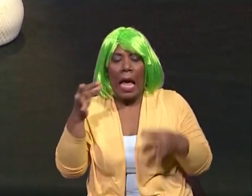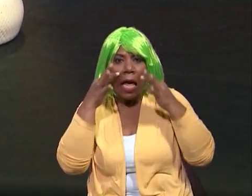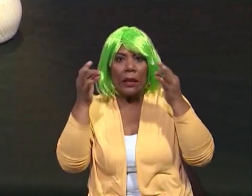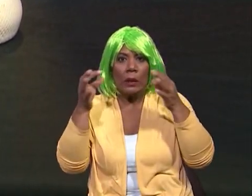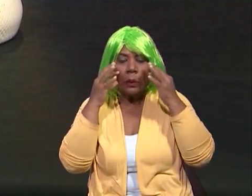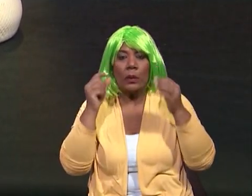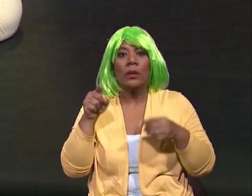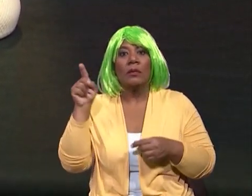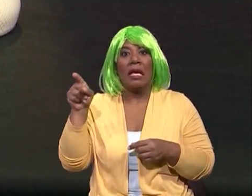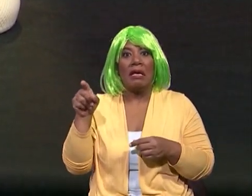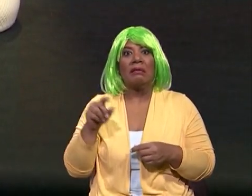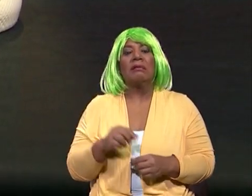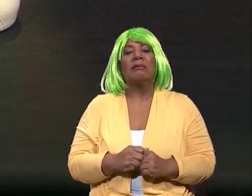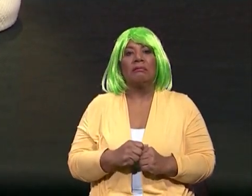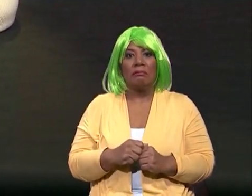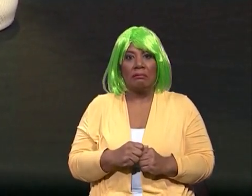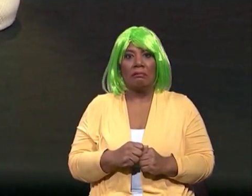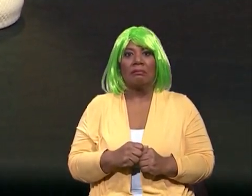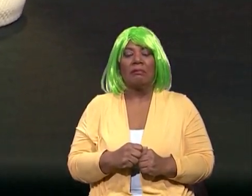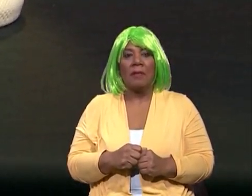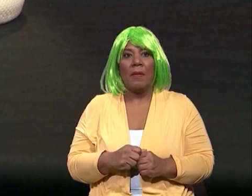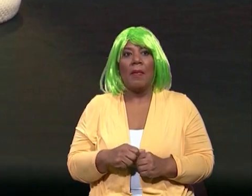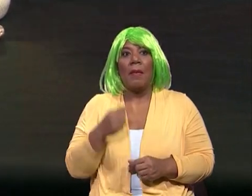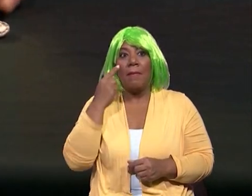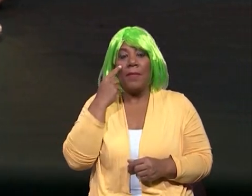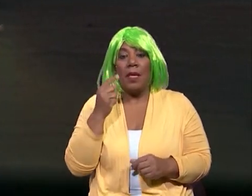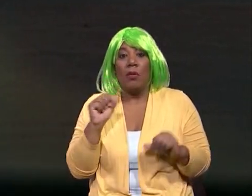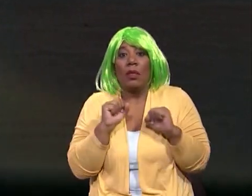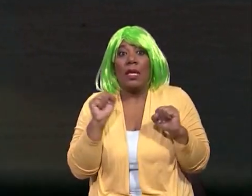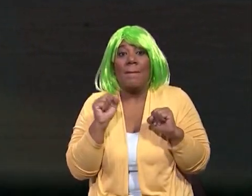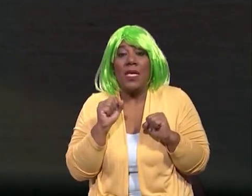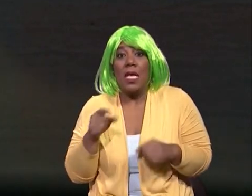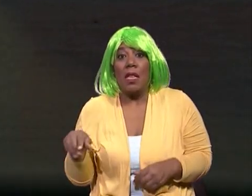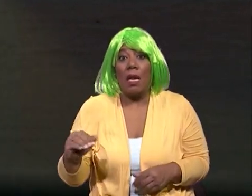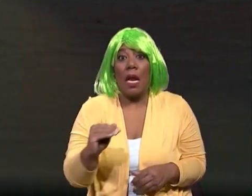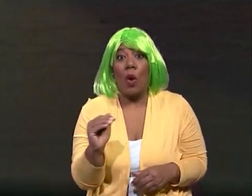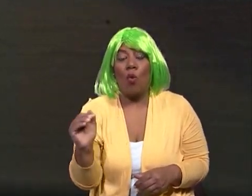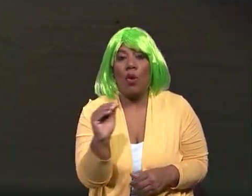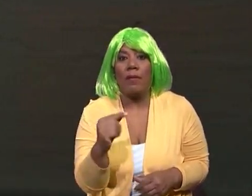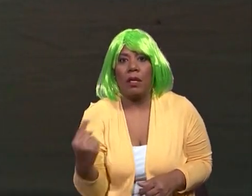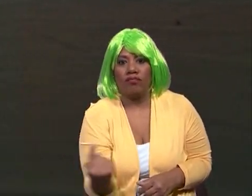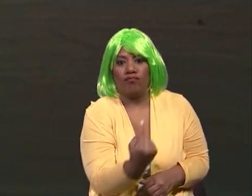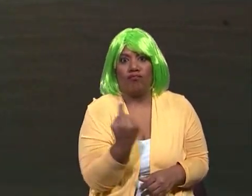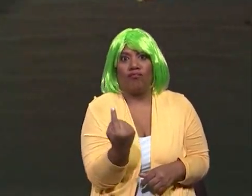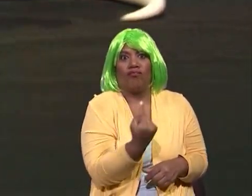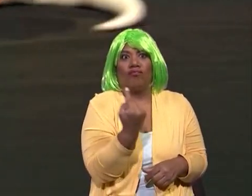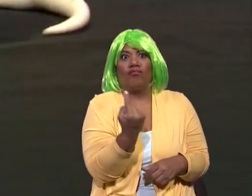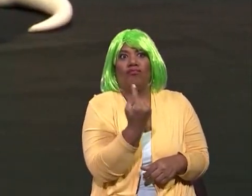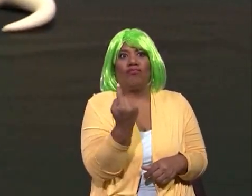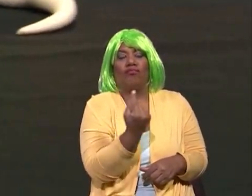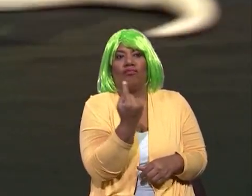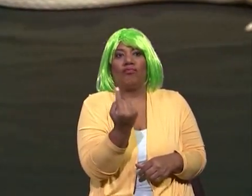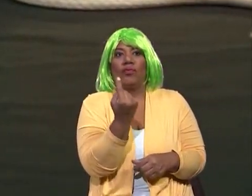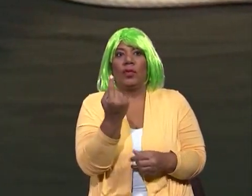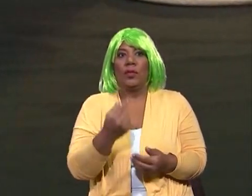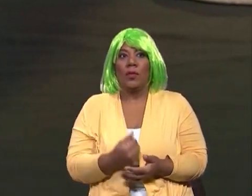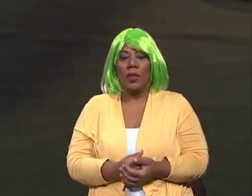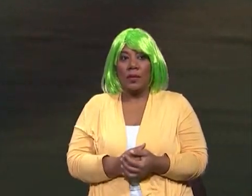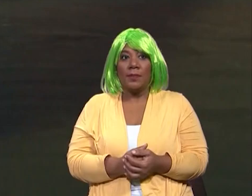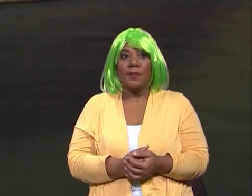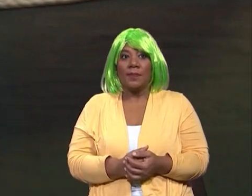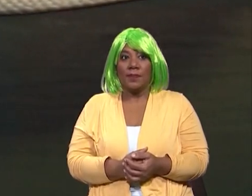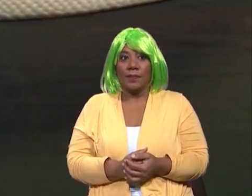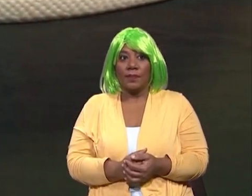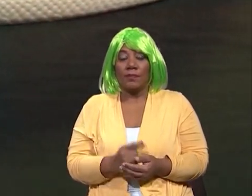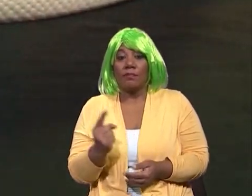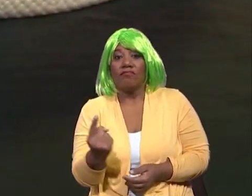asusta, se hace una bolita. Ellas se asustan. Si yo la voy como asustando un poquito, bueno, aquí no te asustan porque ya sabes que somos buena gente todos aquí.